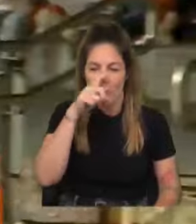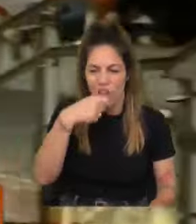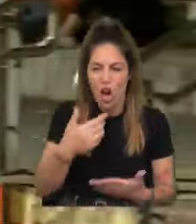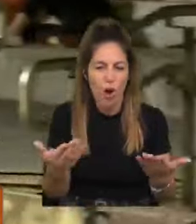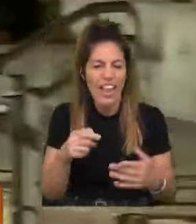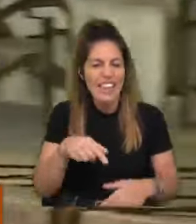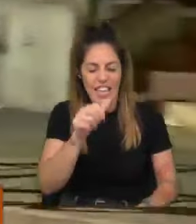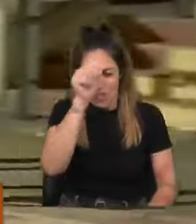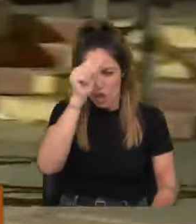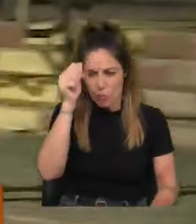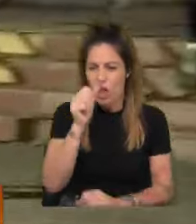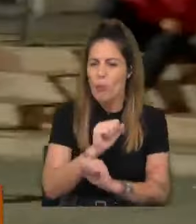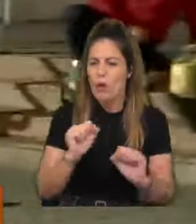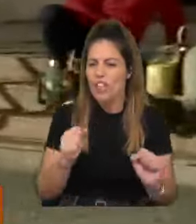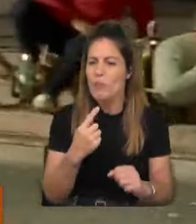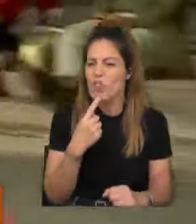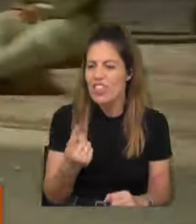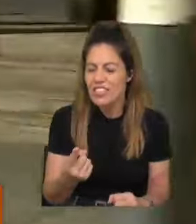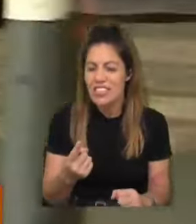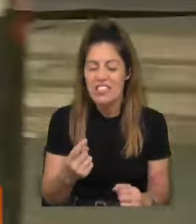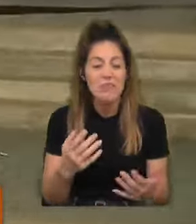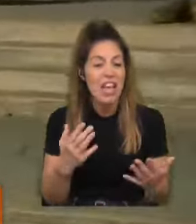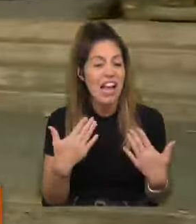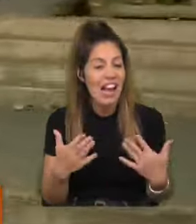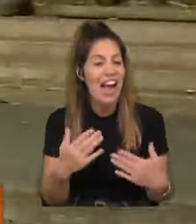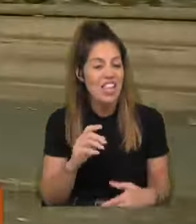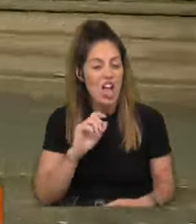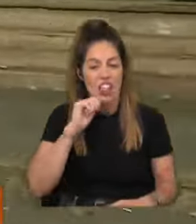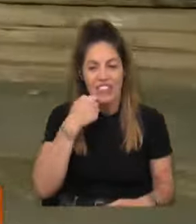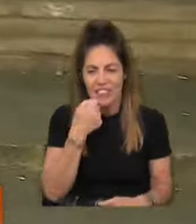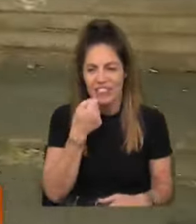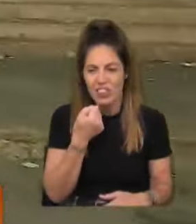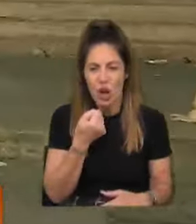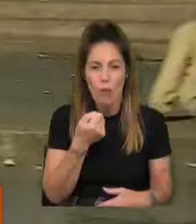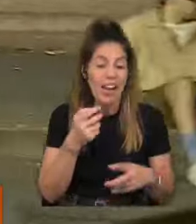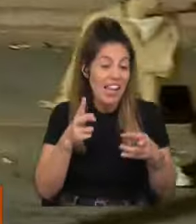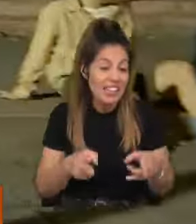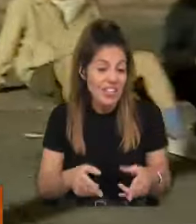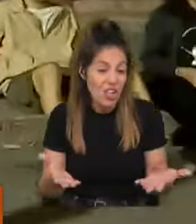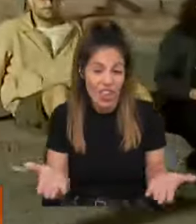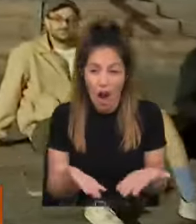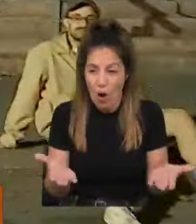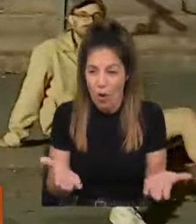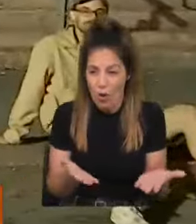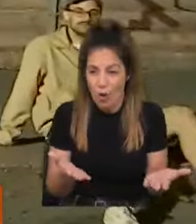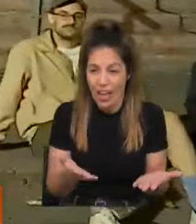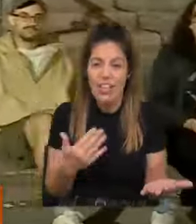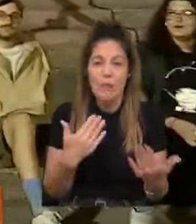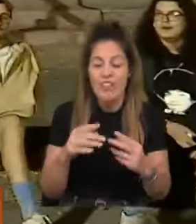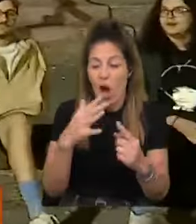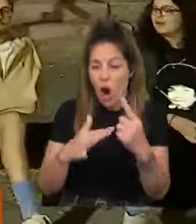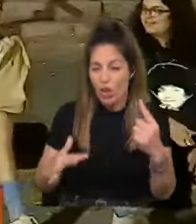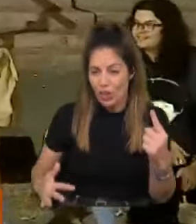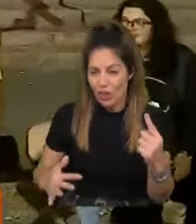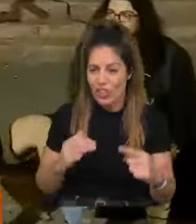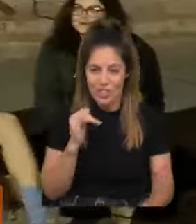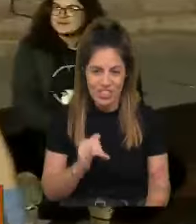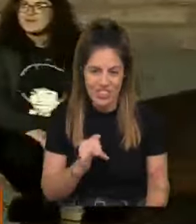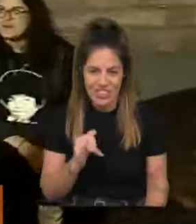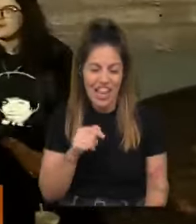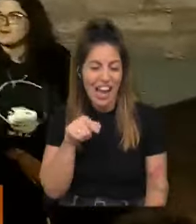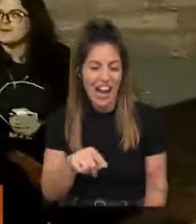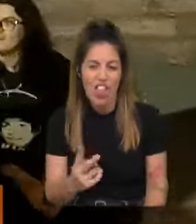domingo podríamos decir cálido por qué no para bueno la estación del año la cual estamos transur estamos hablando del otoño puntualmente eh